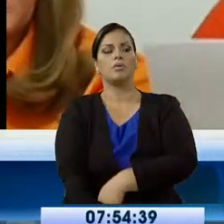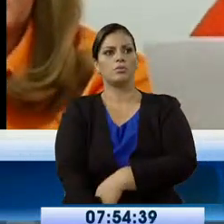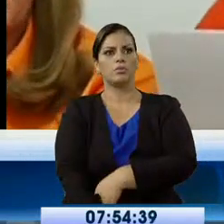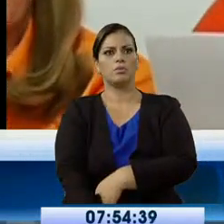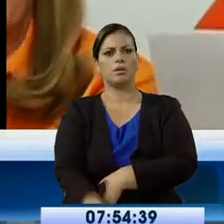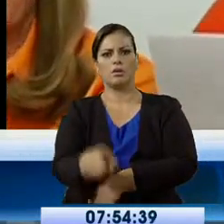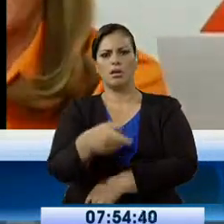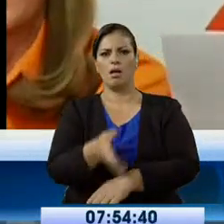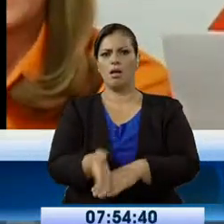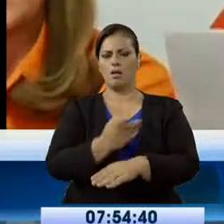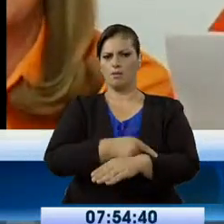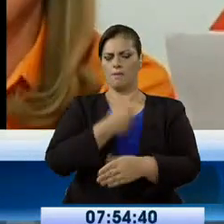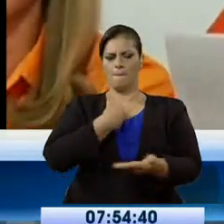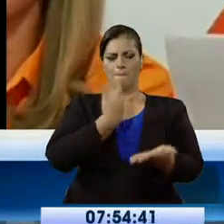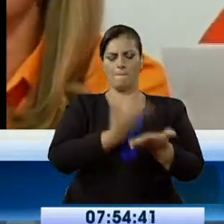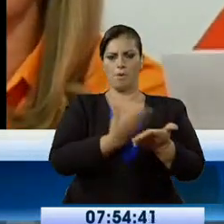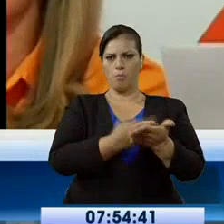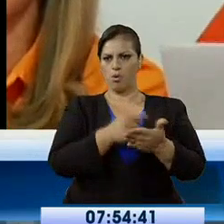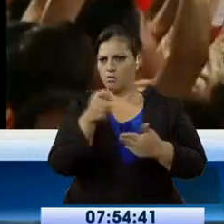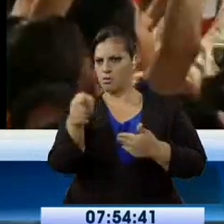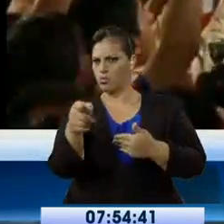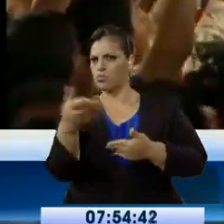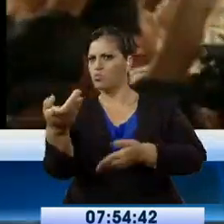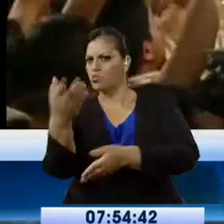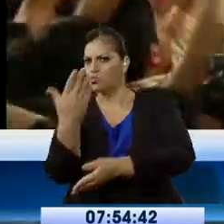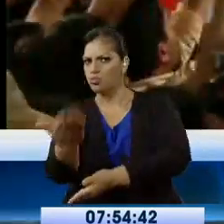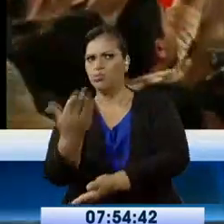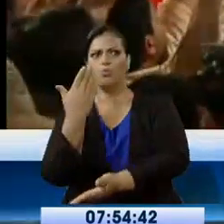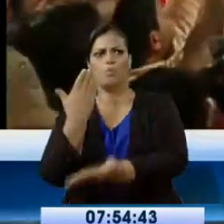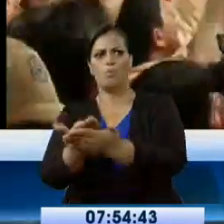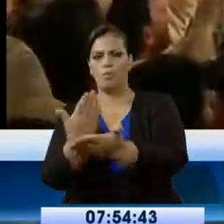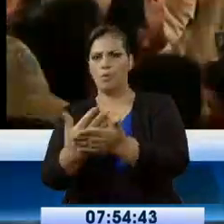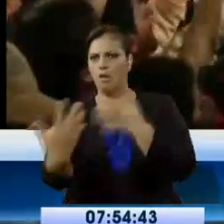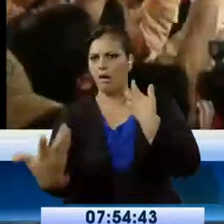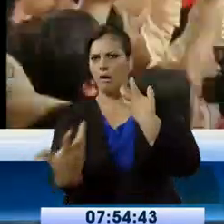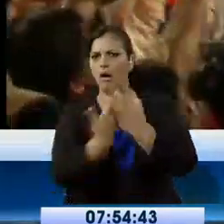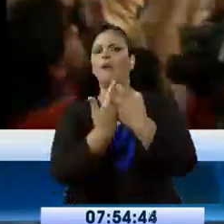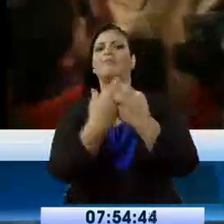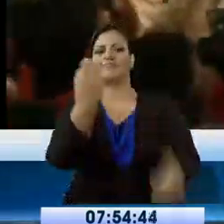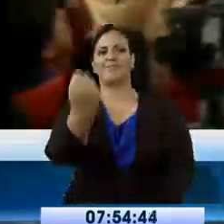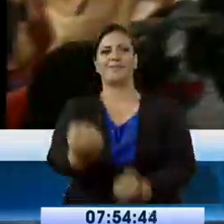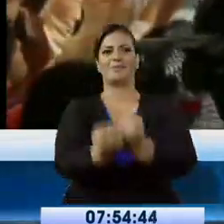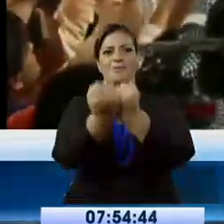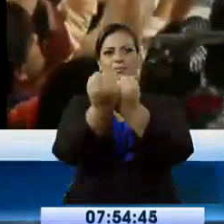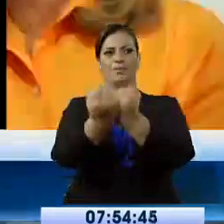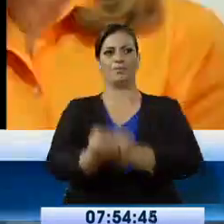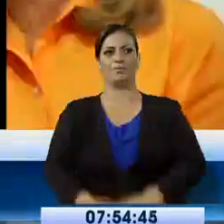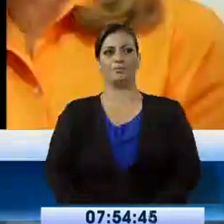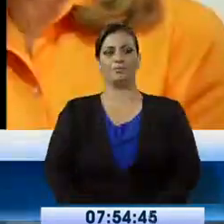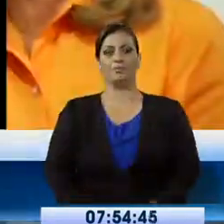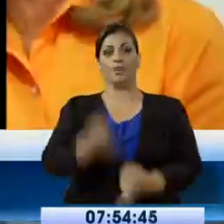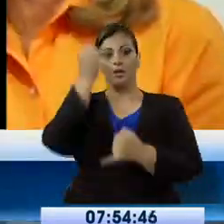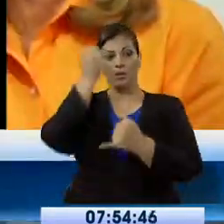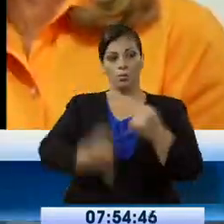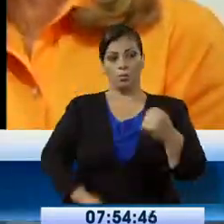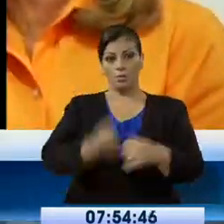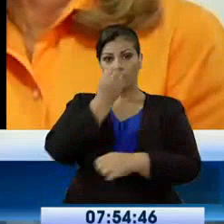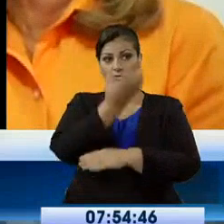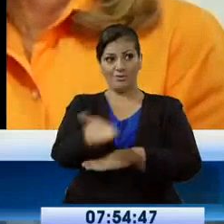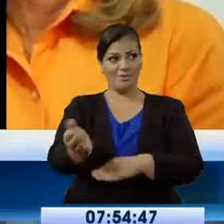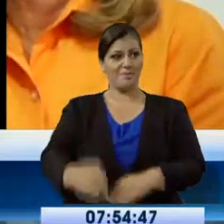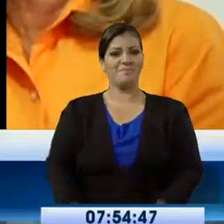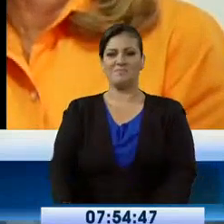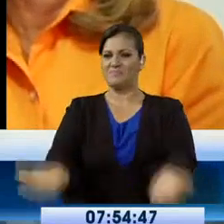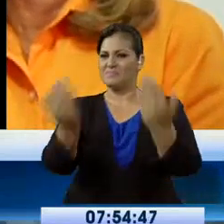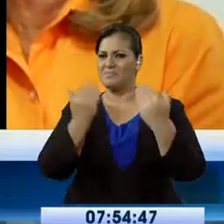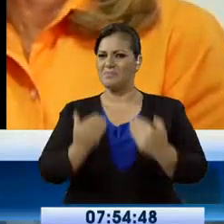propuestas a su plan de gobierno. Y al final de su intervención, daba una última aclaración. No he sido invitado a ser